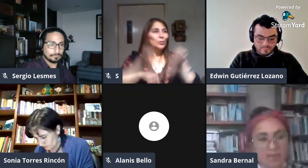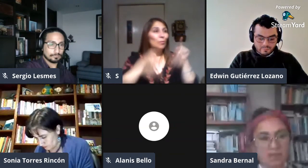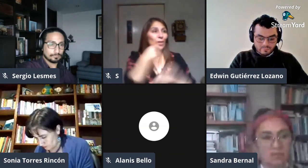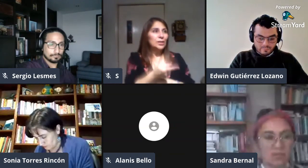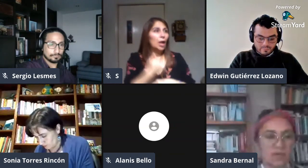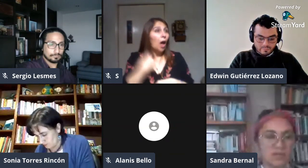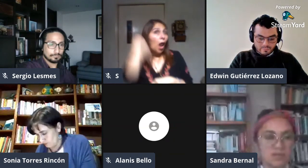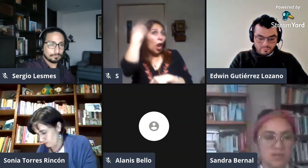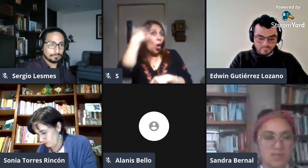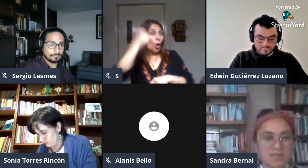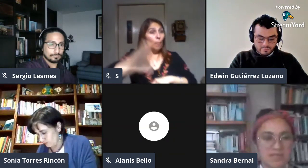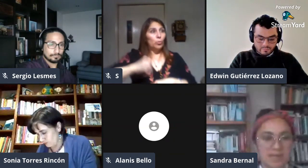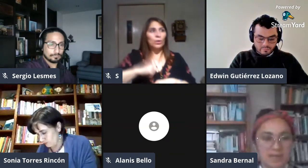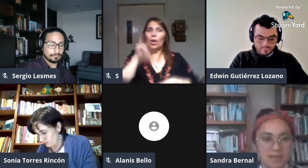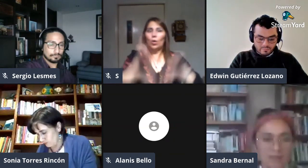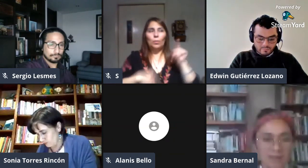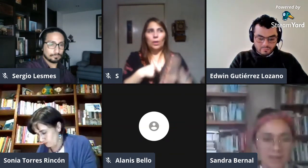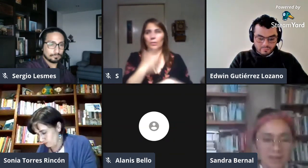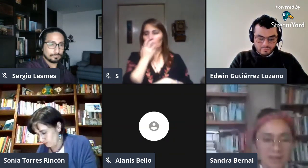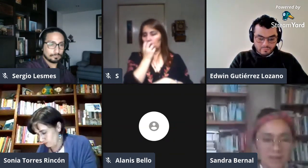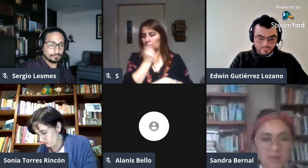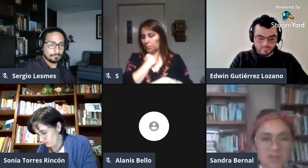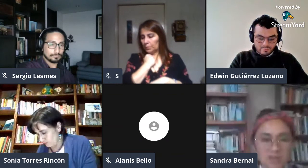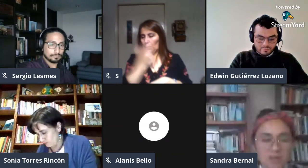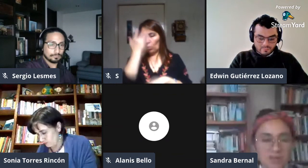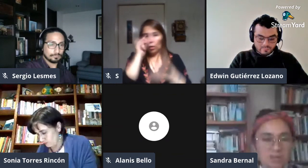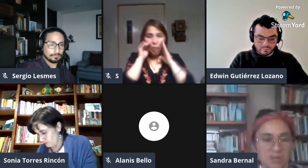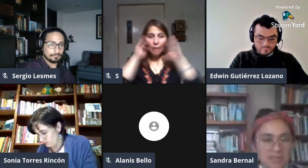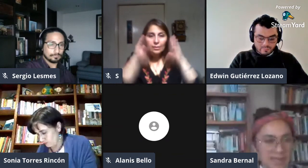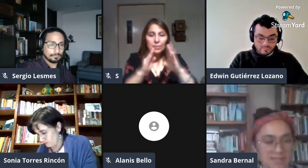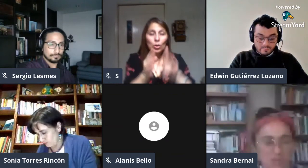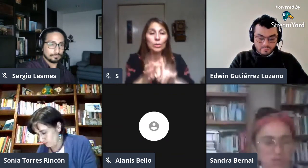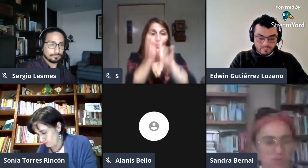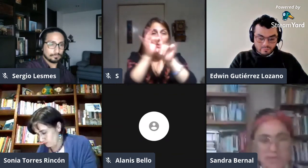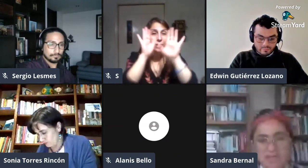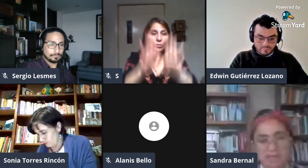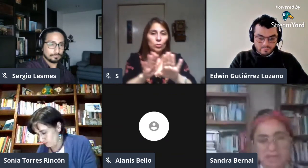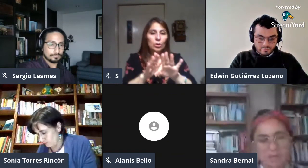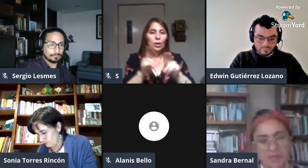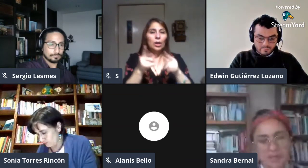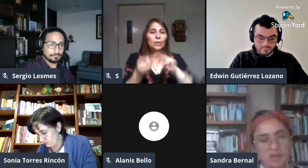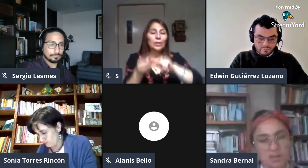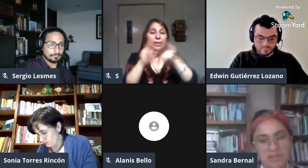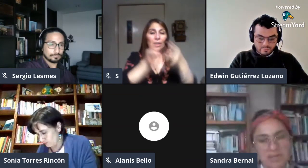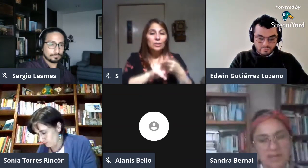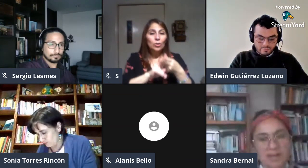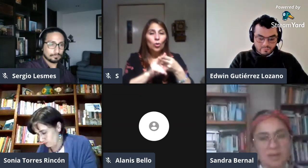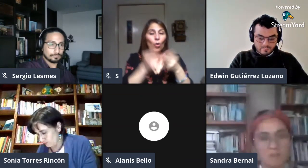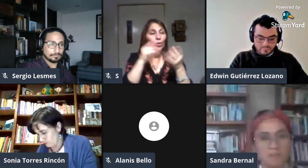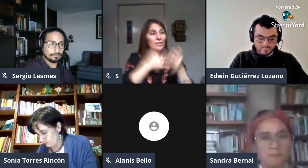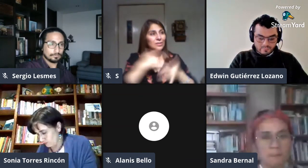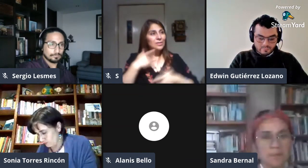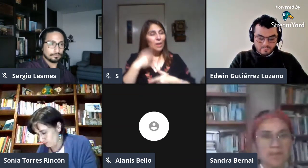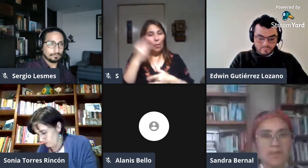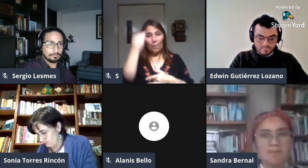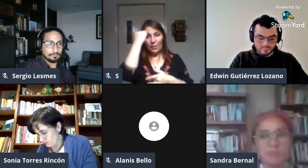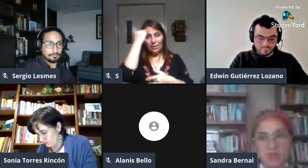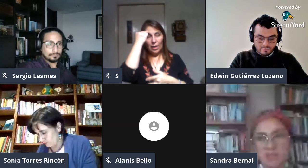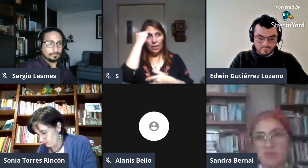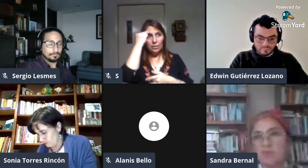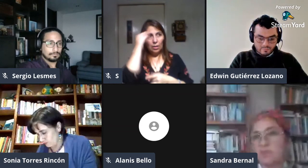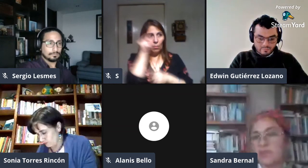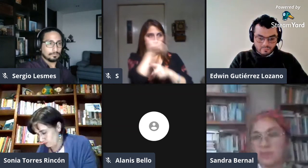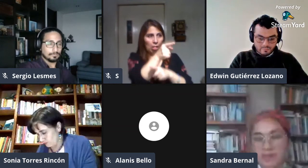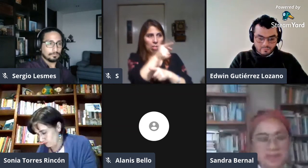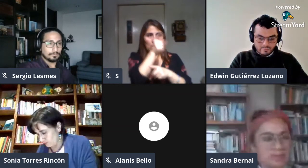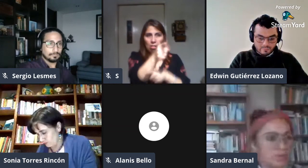porque requerían un cuidado y una atención especial. Todo relacionado con salud mental está súper estigmatizado, está súper señalado. Y por